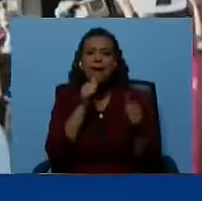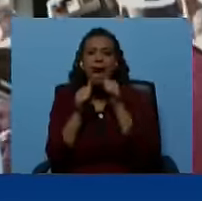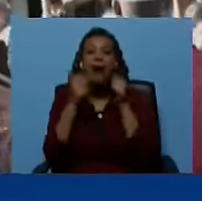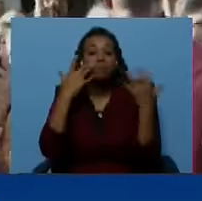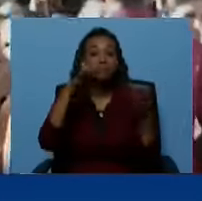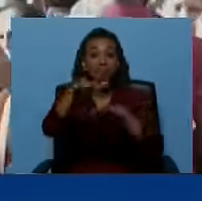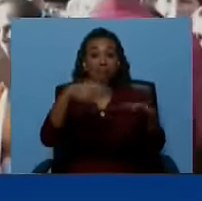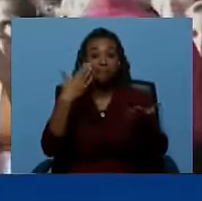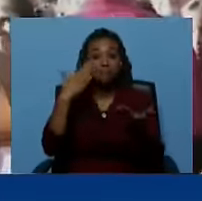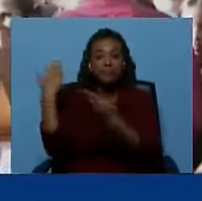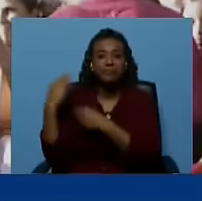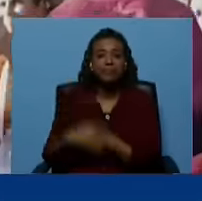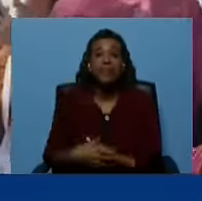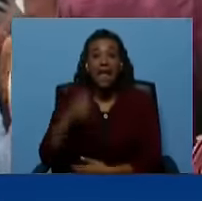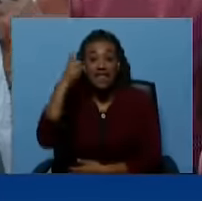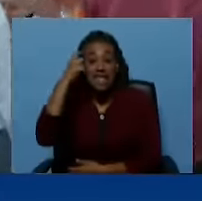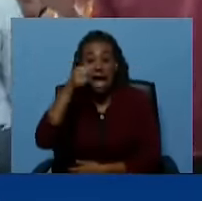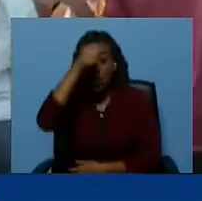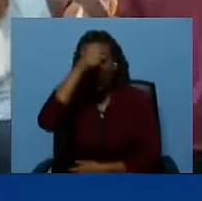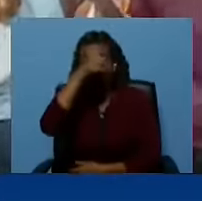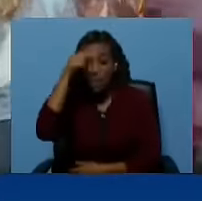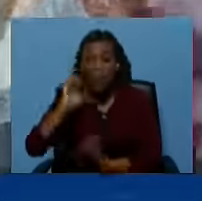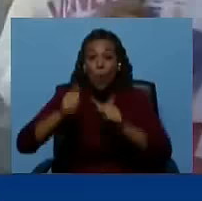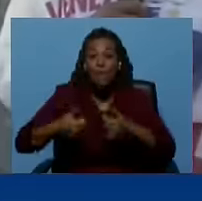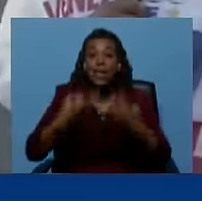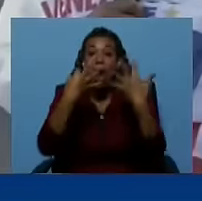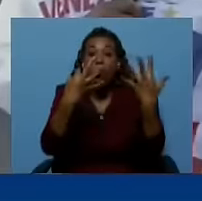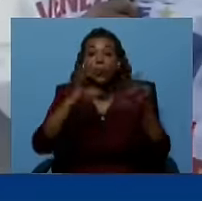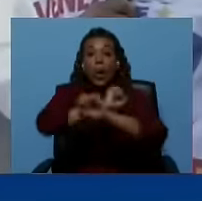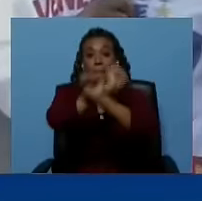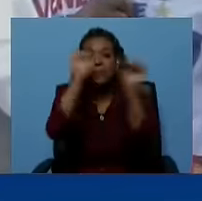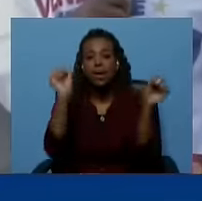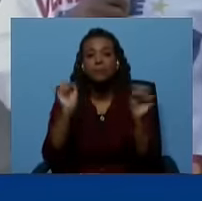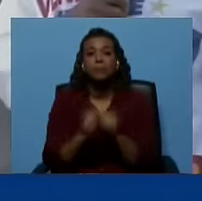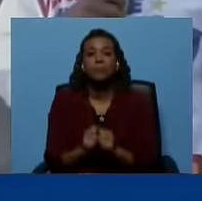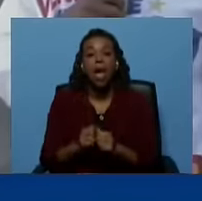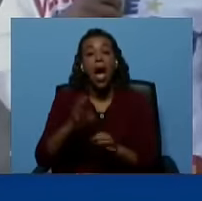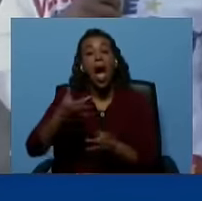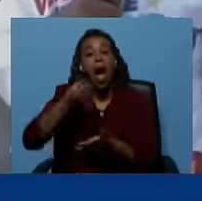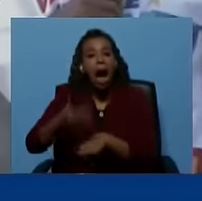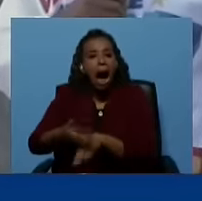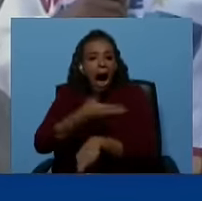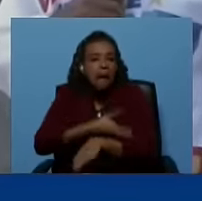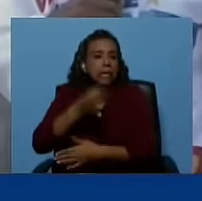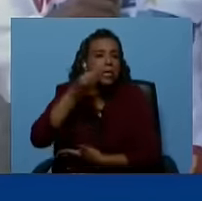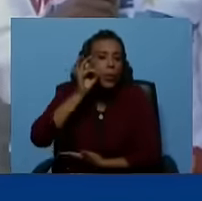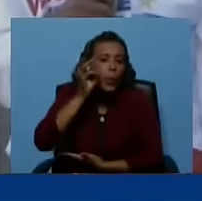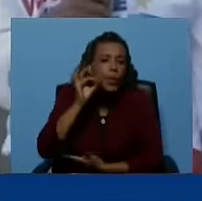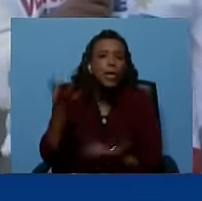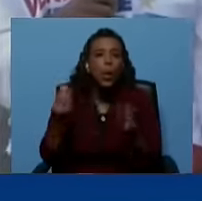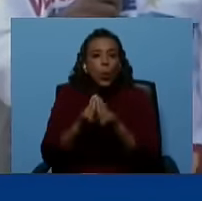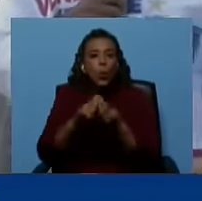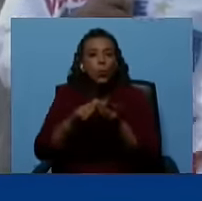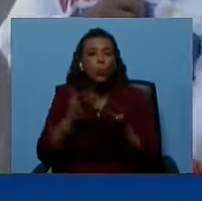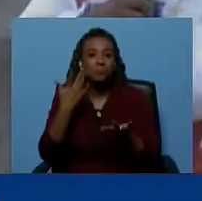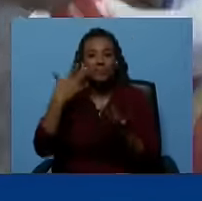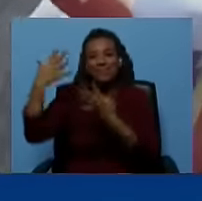mano el domingo a las 8 de la mañana se toman su cafecito a las 7 aquí está silita un aplauso para